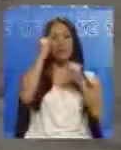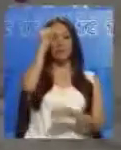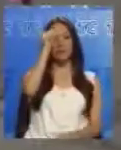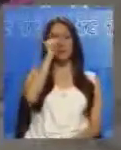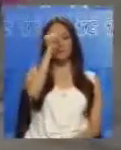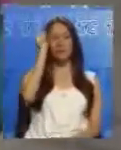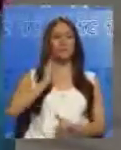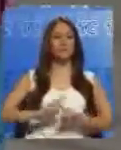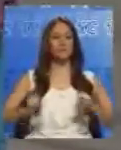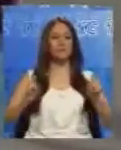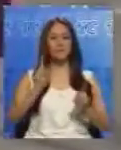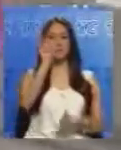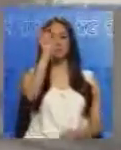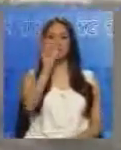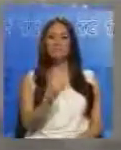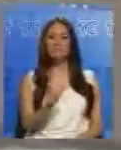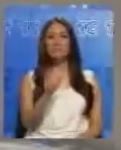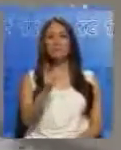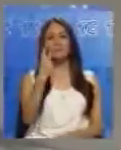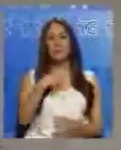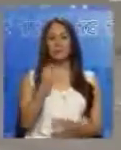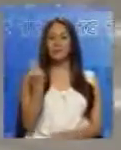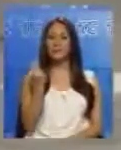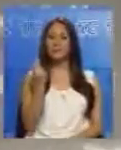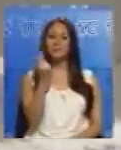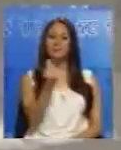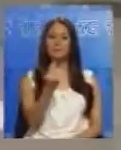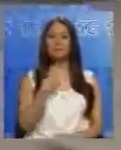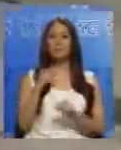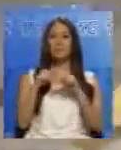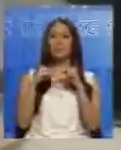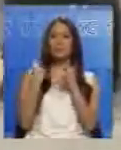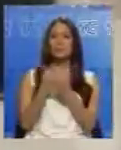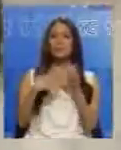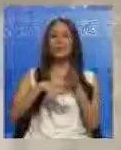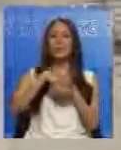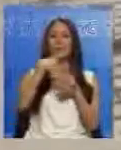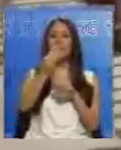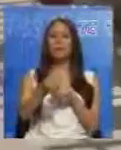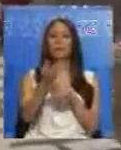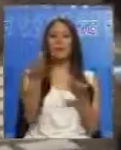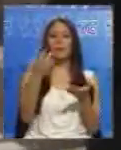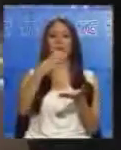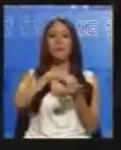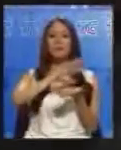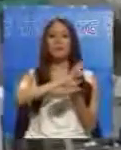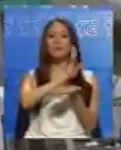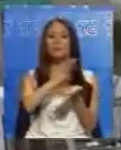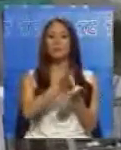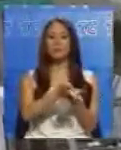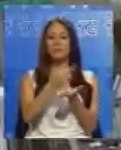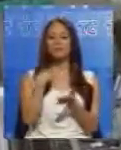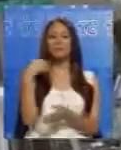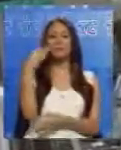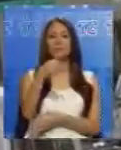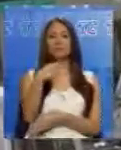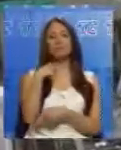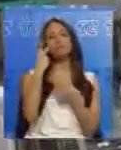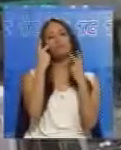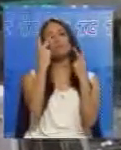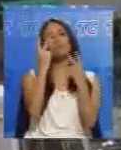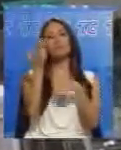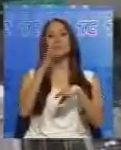Domingo fue diferente para María Arévalo y su hija. Decidieron agruparse en los exteriores de la Asamblea Nacional para escuchar el informe a la